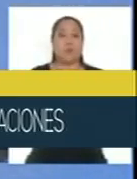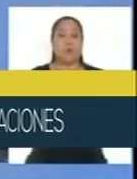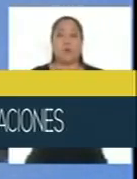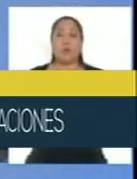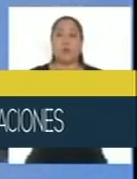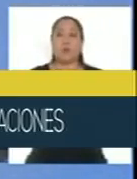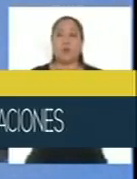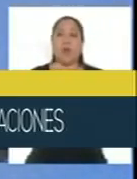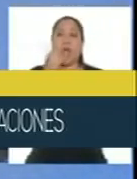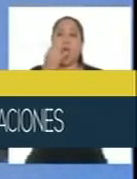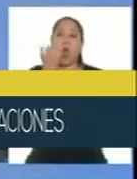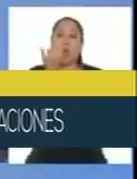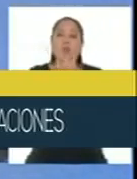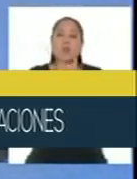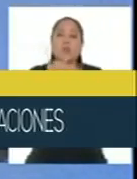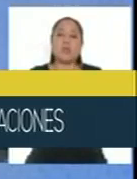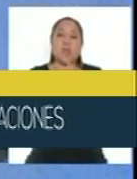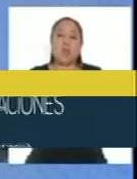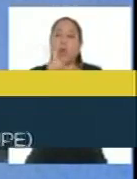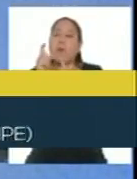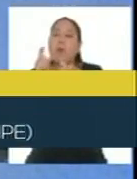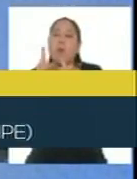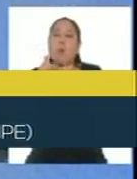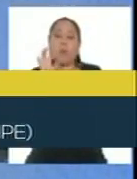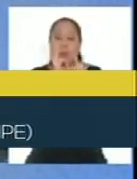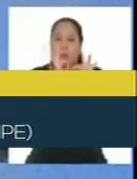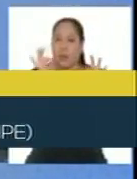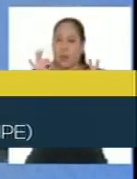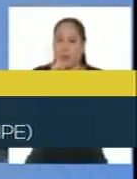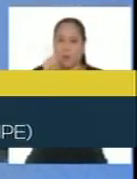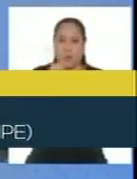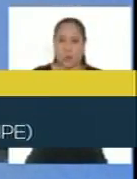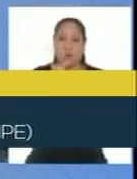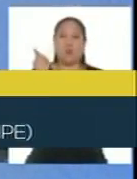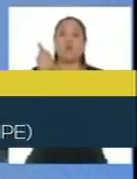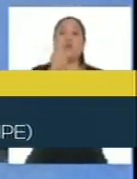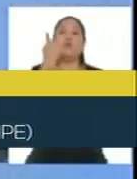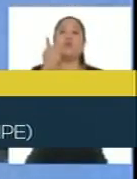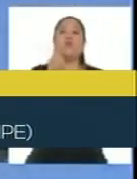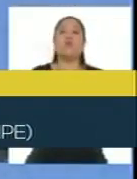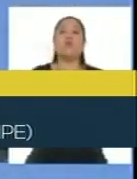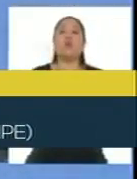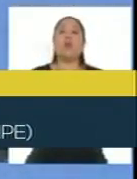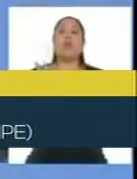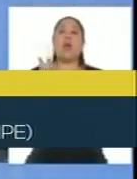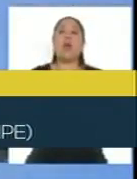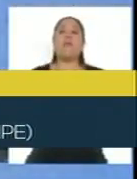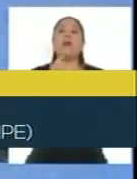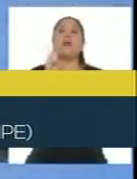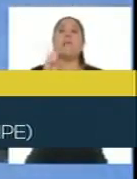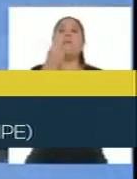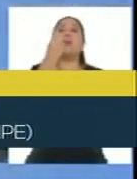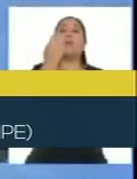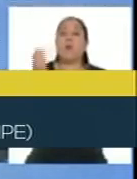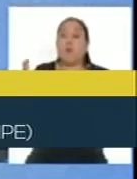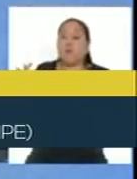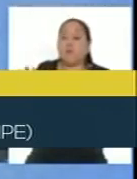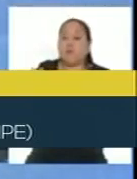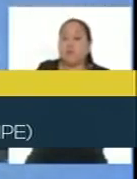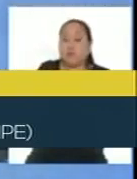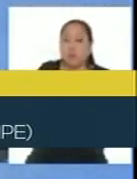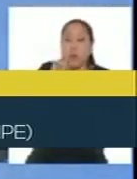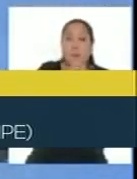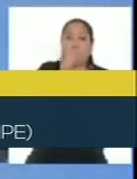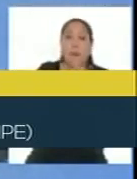de algún diseño muestral, son solo el avance de un primer repliegue de